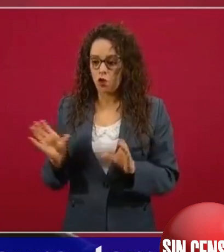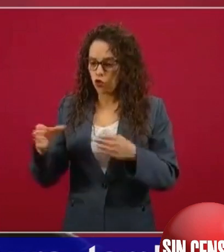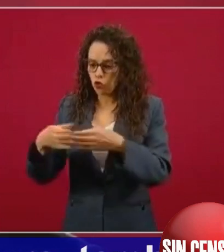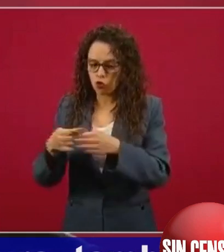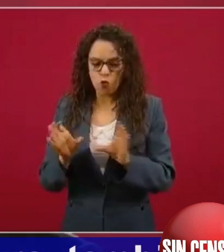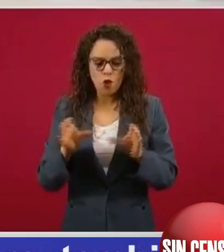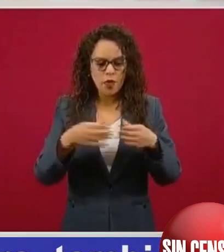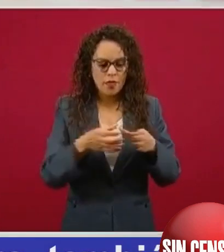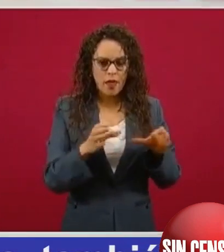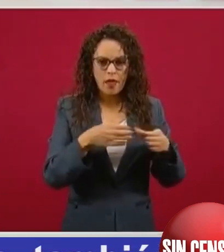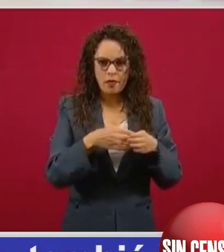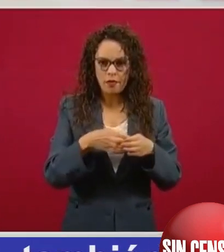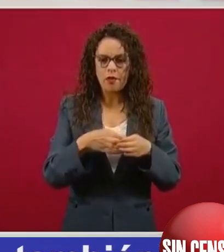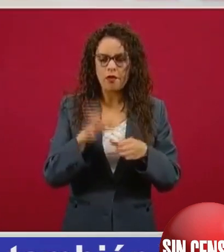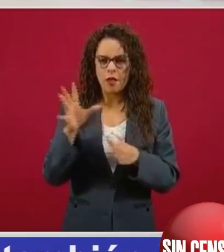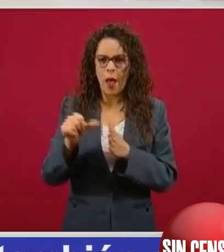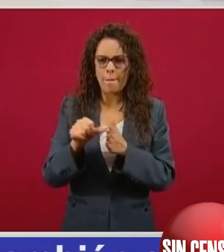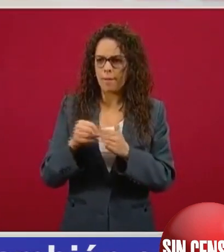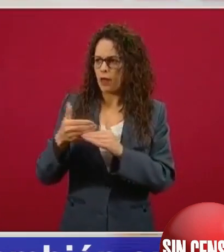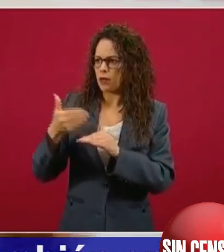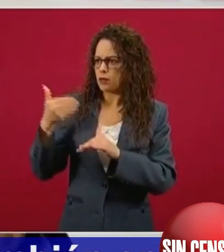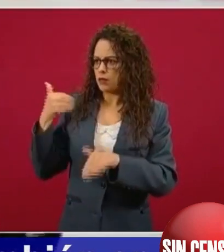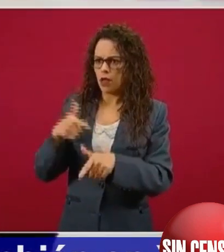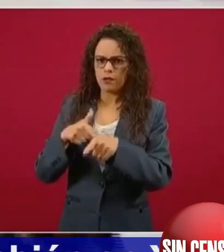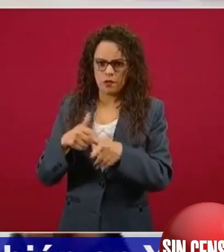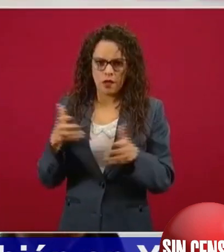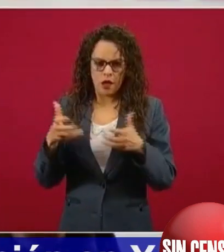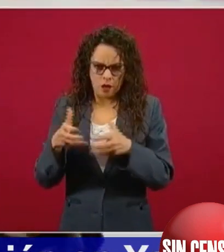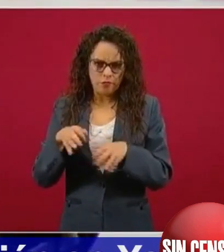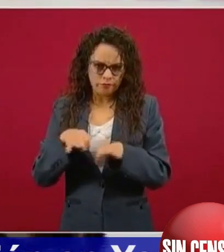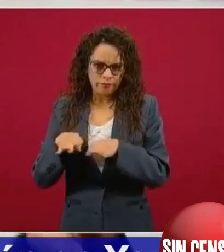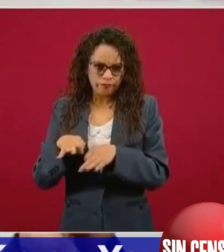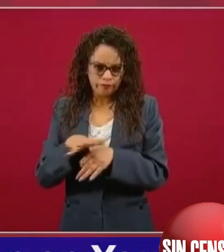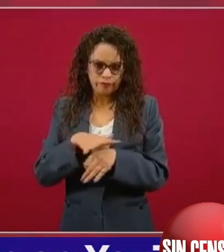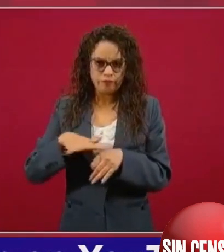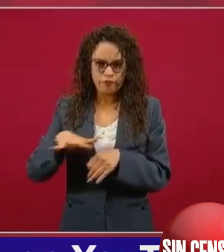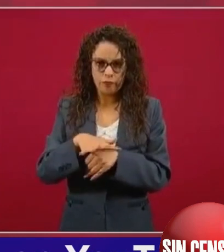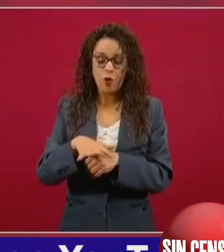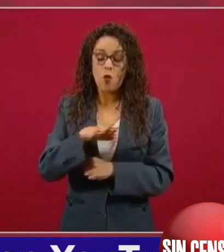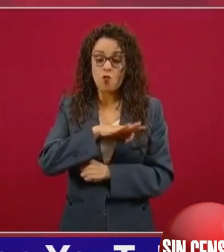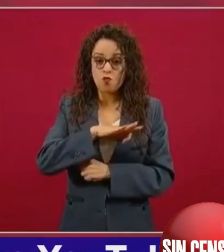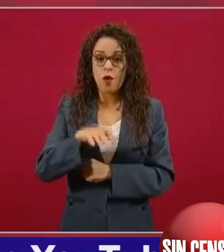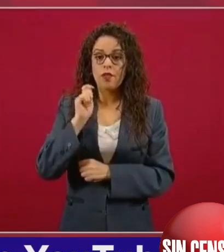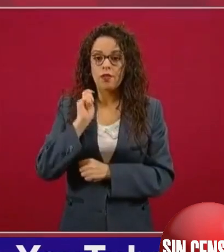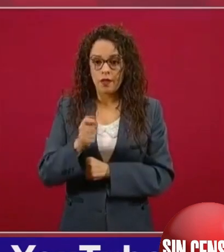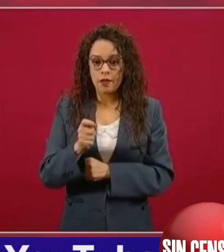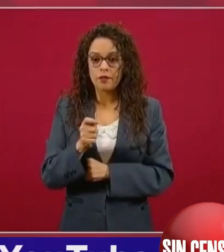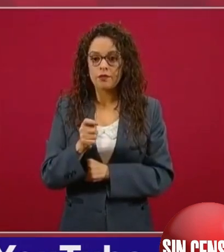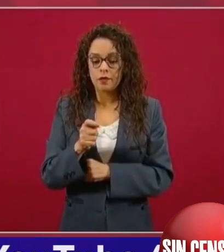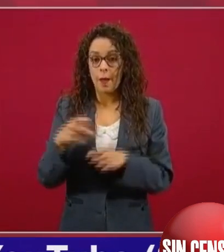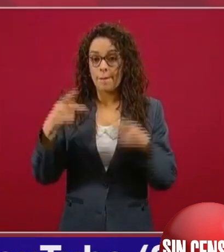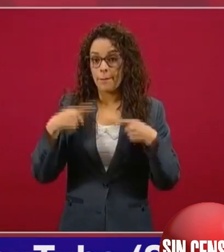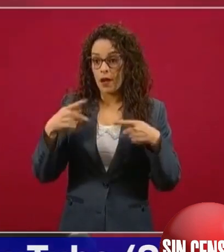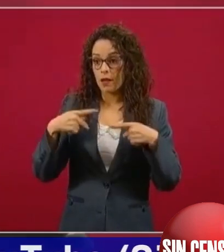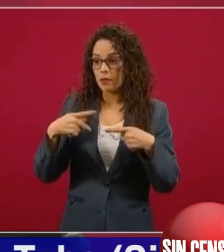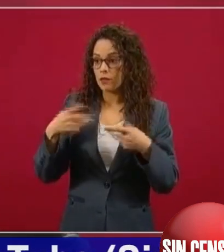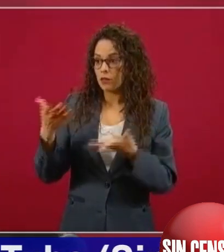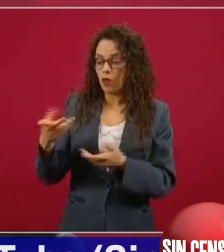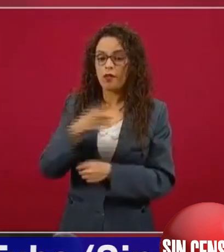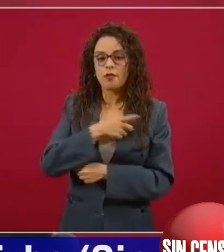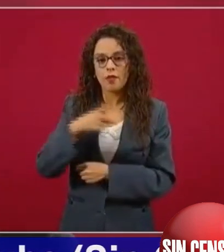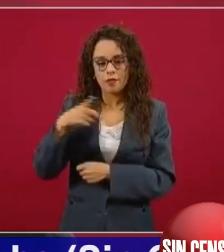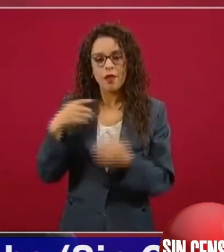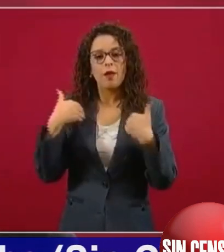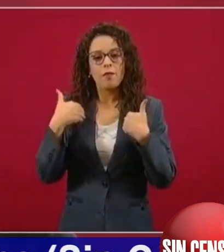ya desde hace varios meses, entonces lograr persuadir a las personas de que acudan